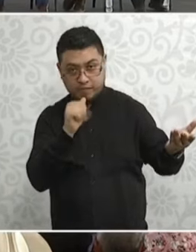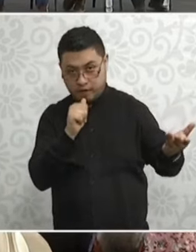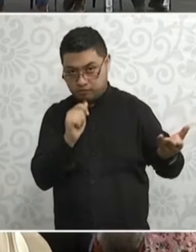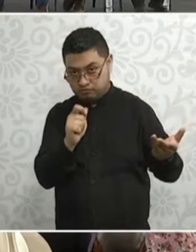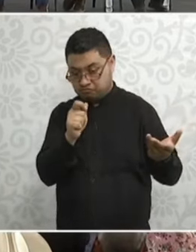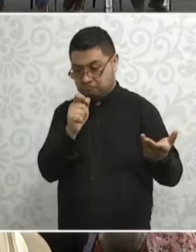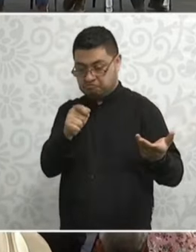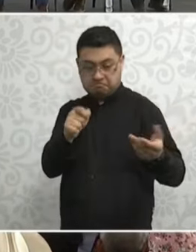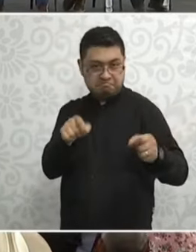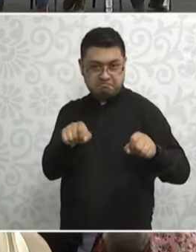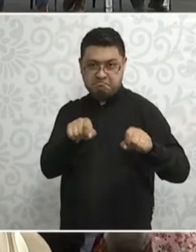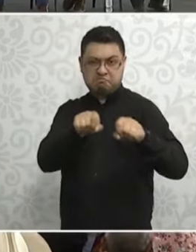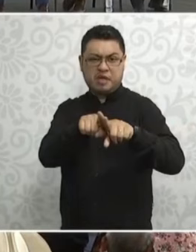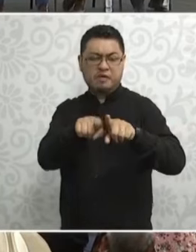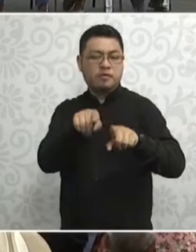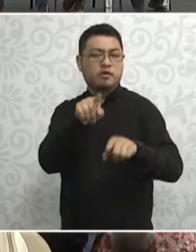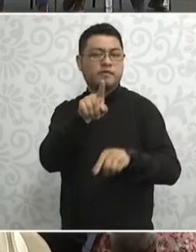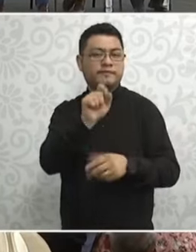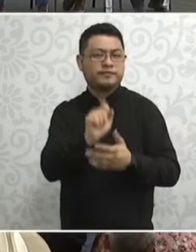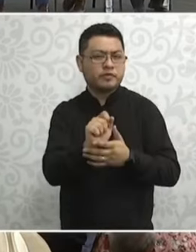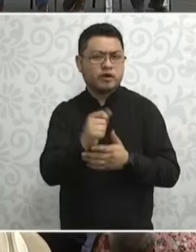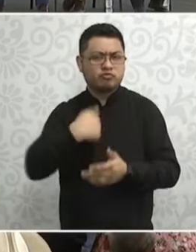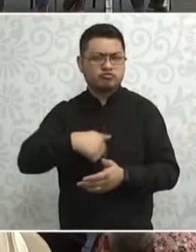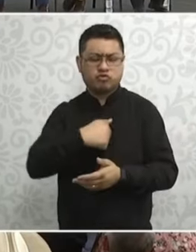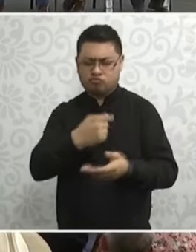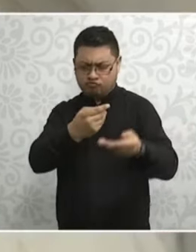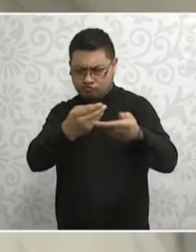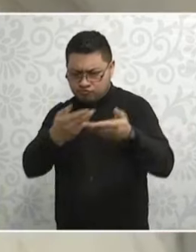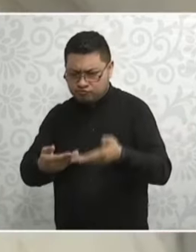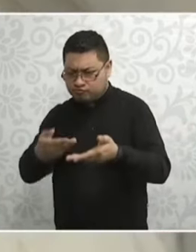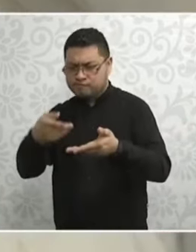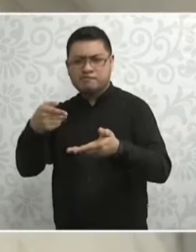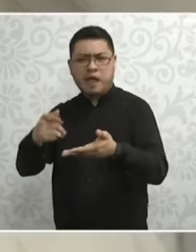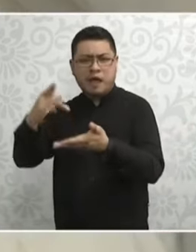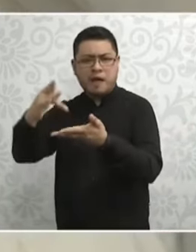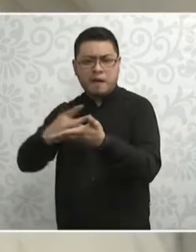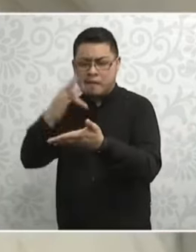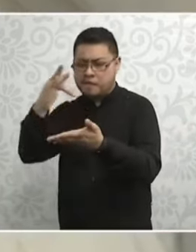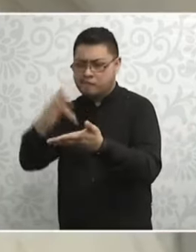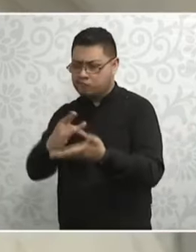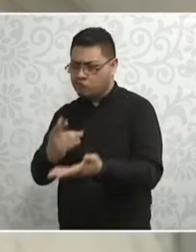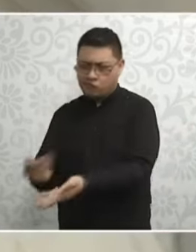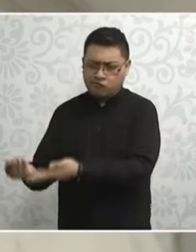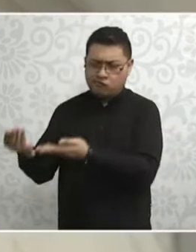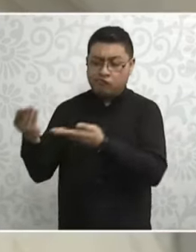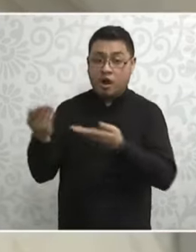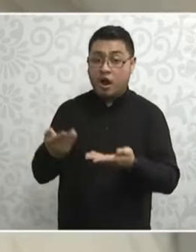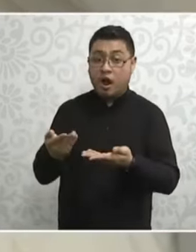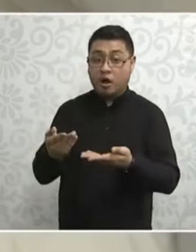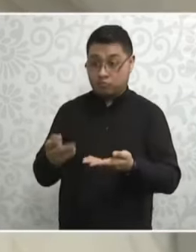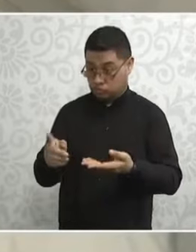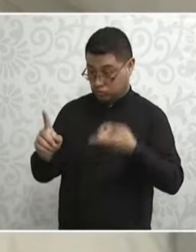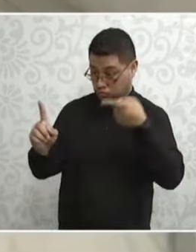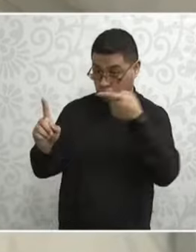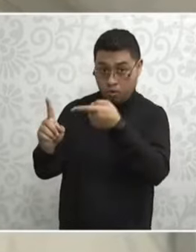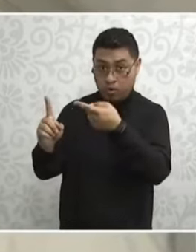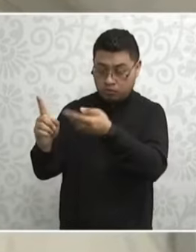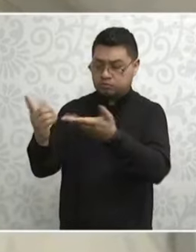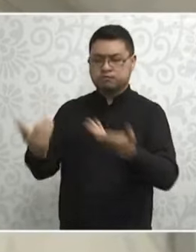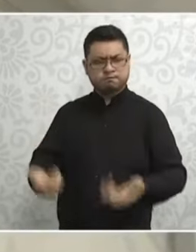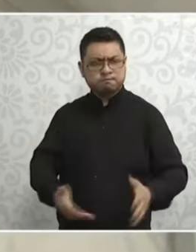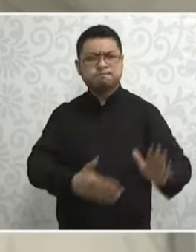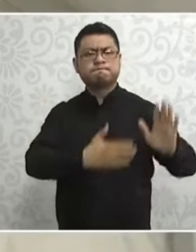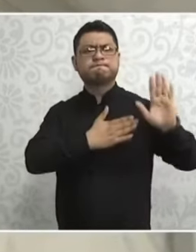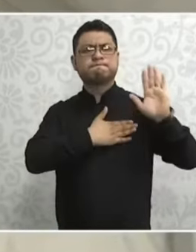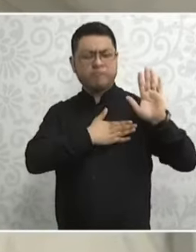entender, en el momento que a nosotros nos dan el puerto, cuando tú te comprometes a apoyarnos con los puertos porque